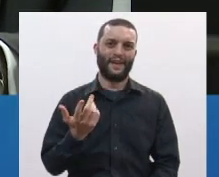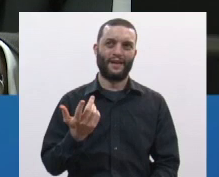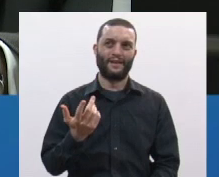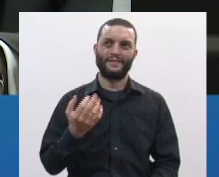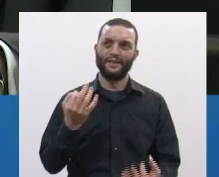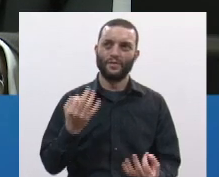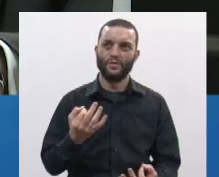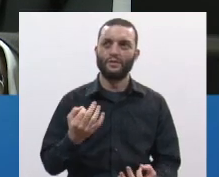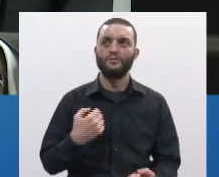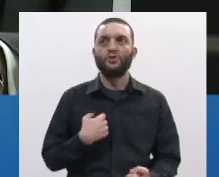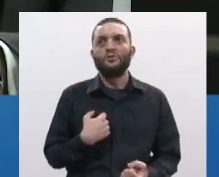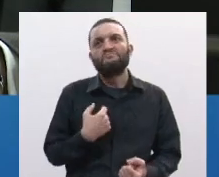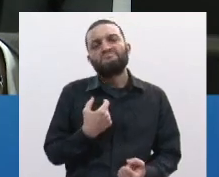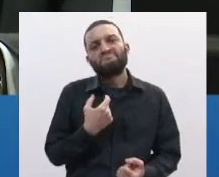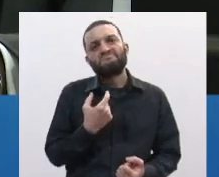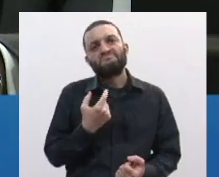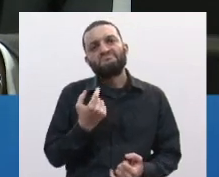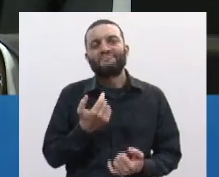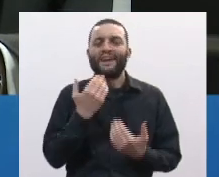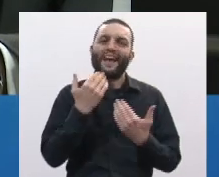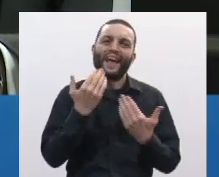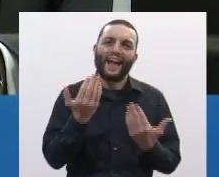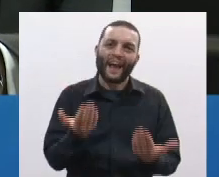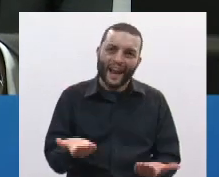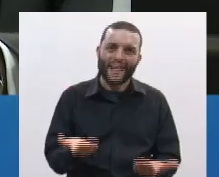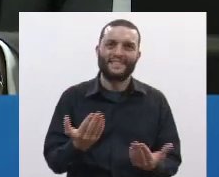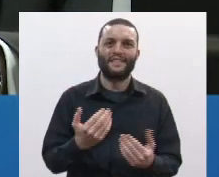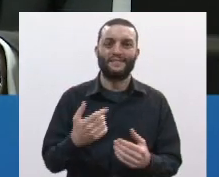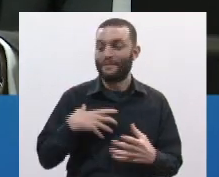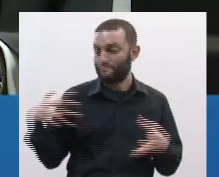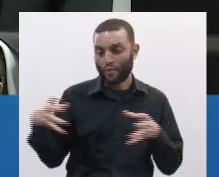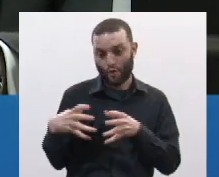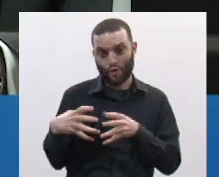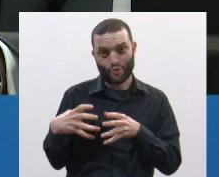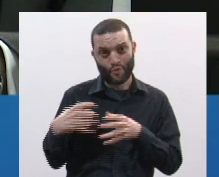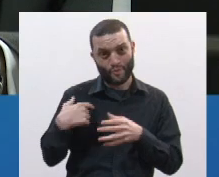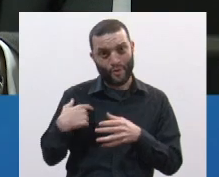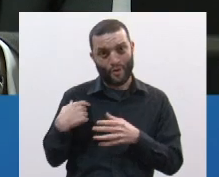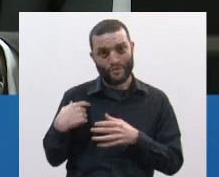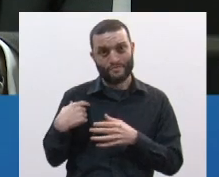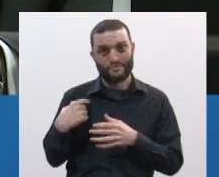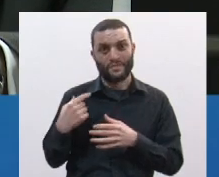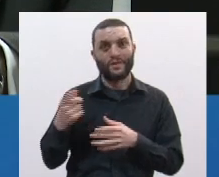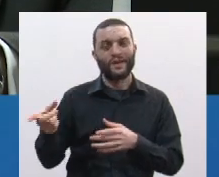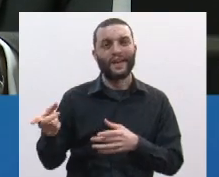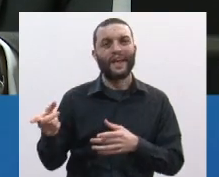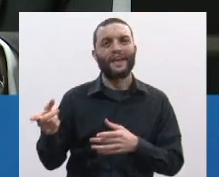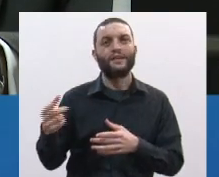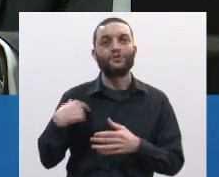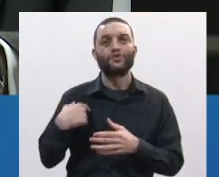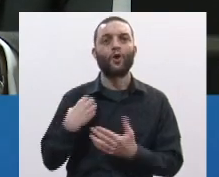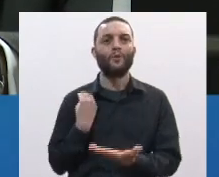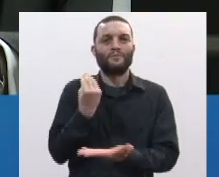duda. Yo simplemente, y agradeciendo a mi bloque el haberme permitido, en